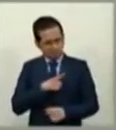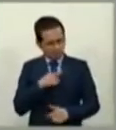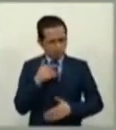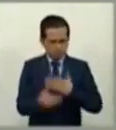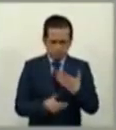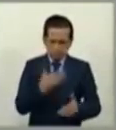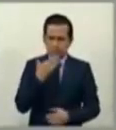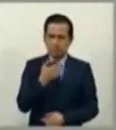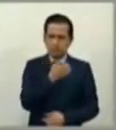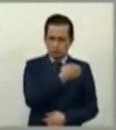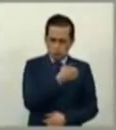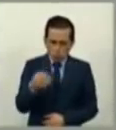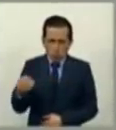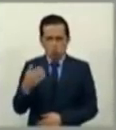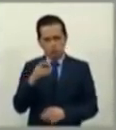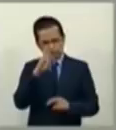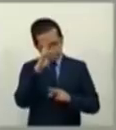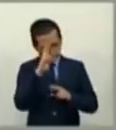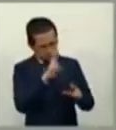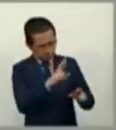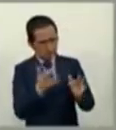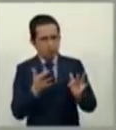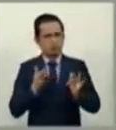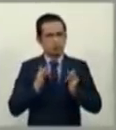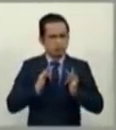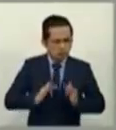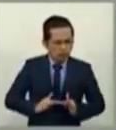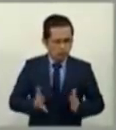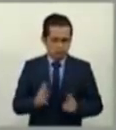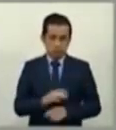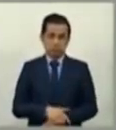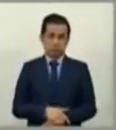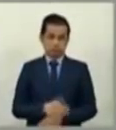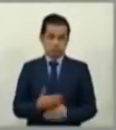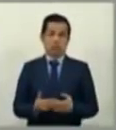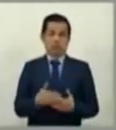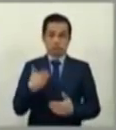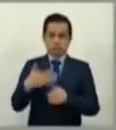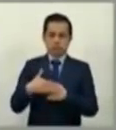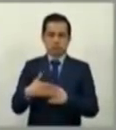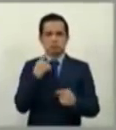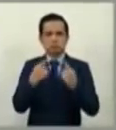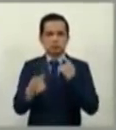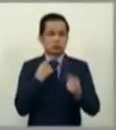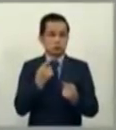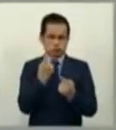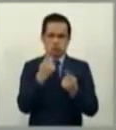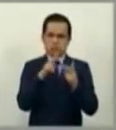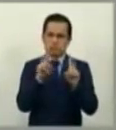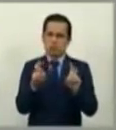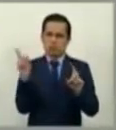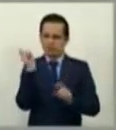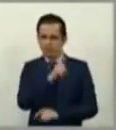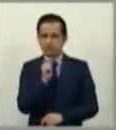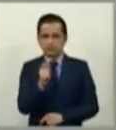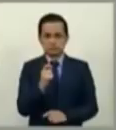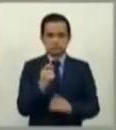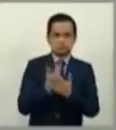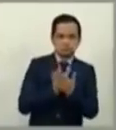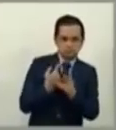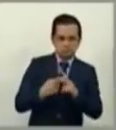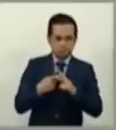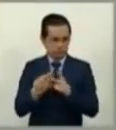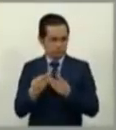calma. Viene un tema complejo como lo es el presupuesto, pero procesémoslo con